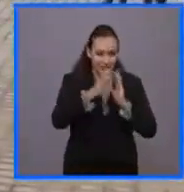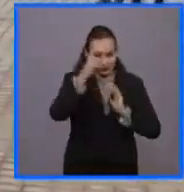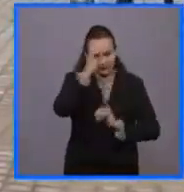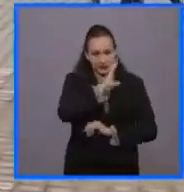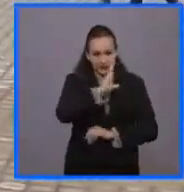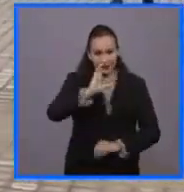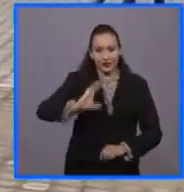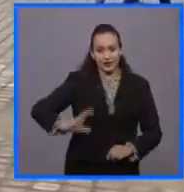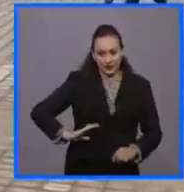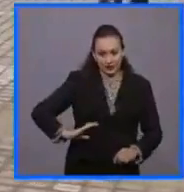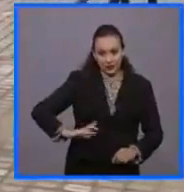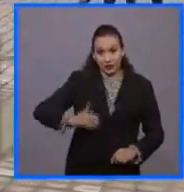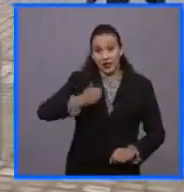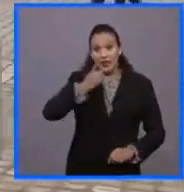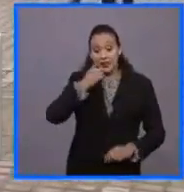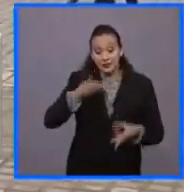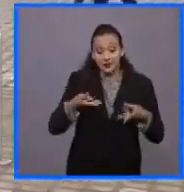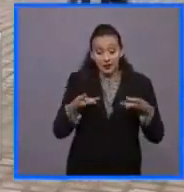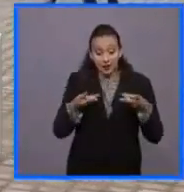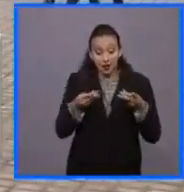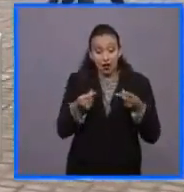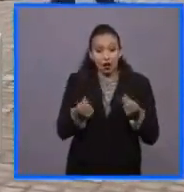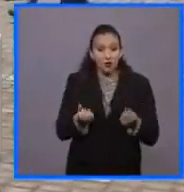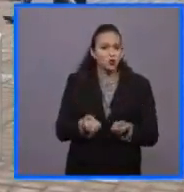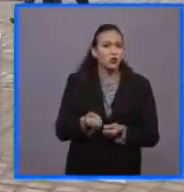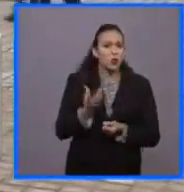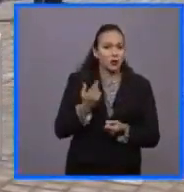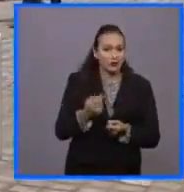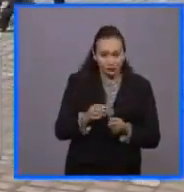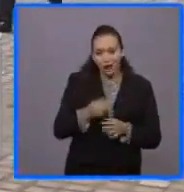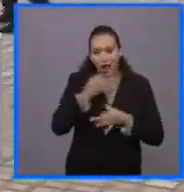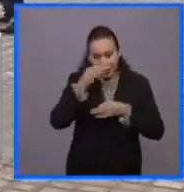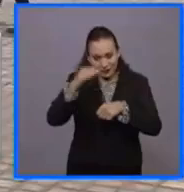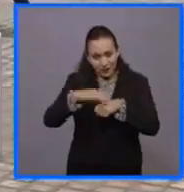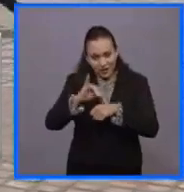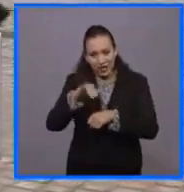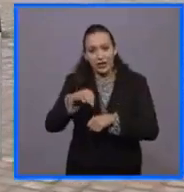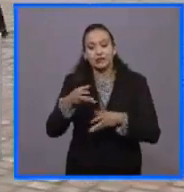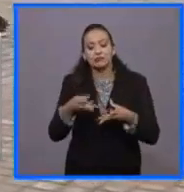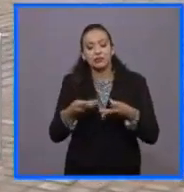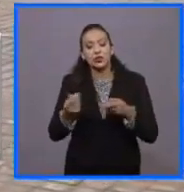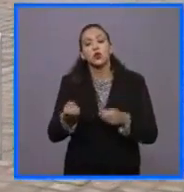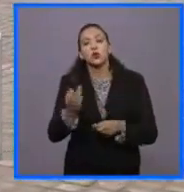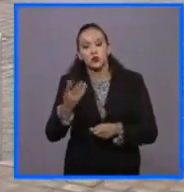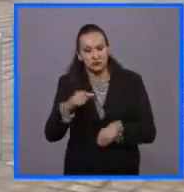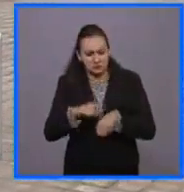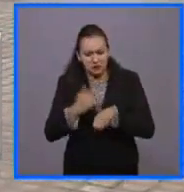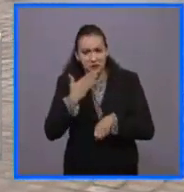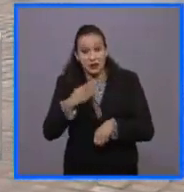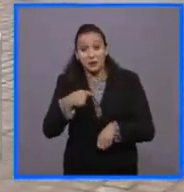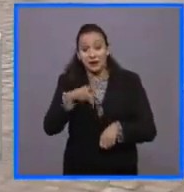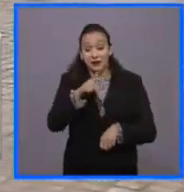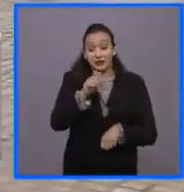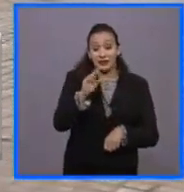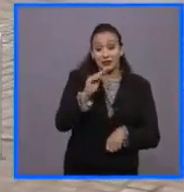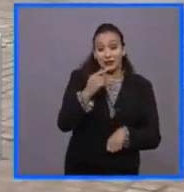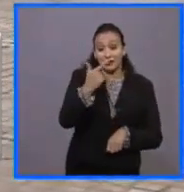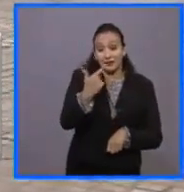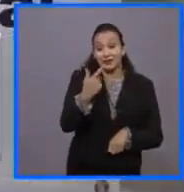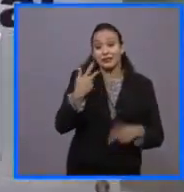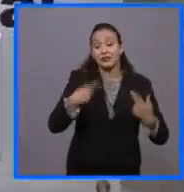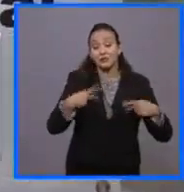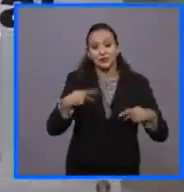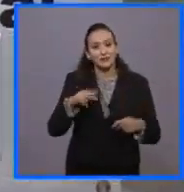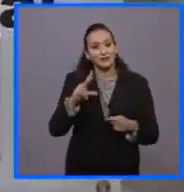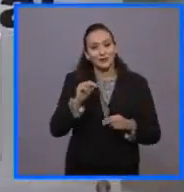judicial reportaron sus gastos de campaña ante el INE en tiempo y forma. Sin embargo, 197 personas no